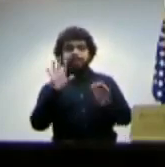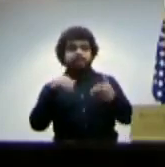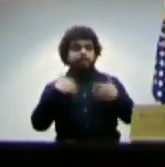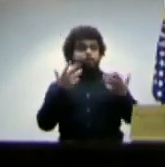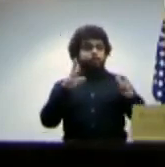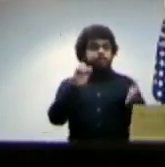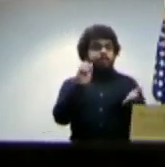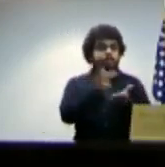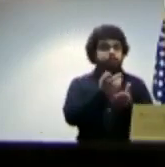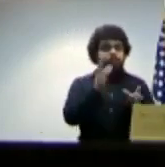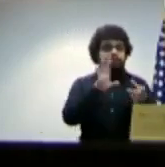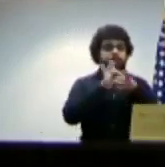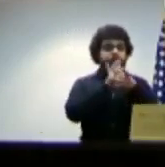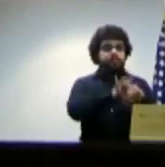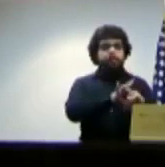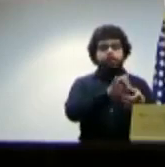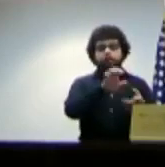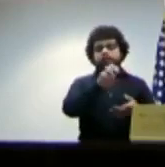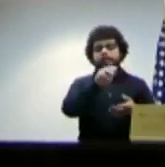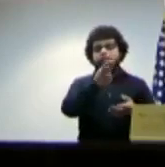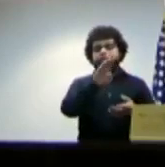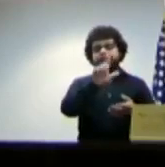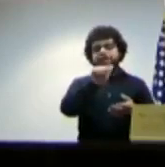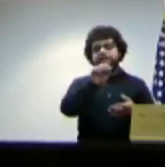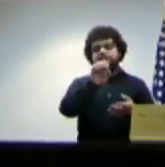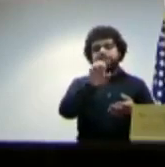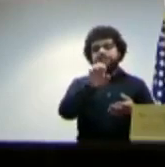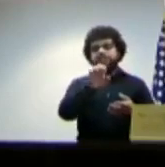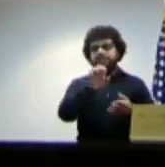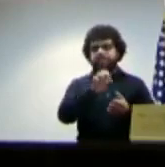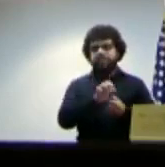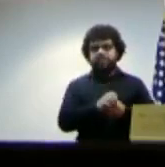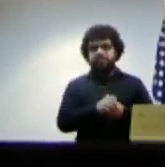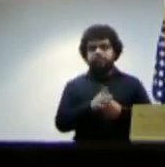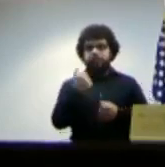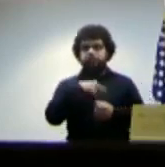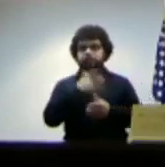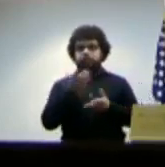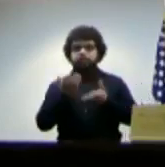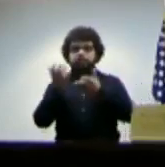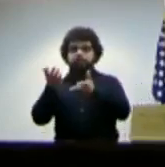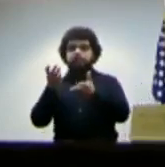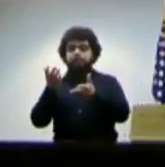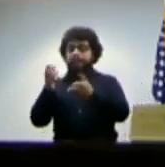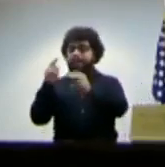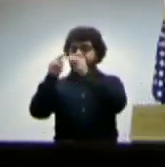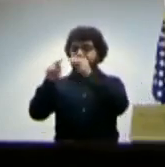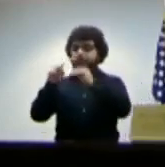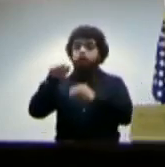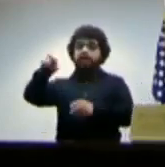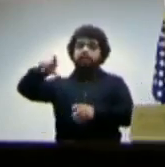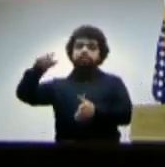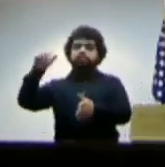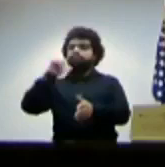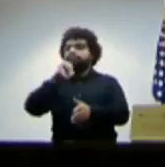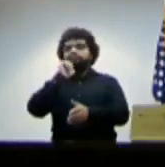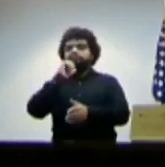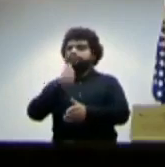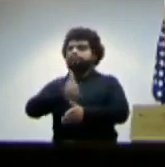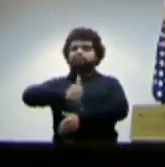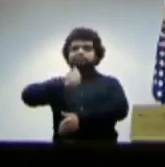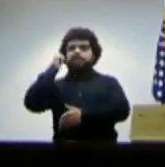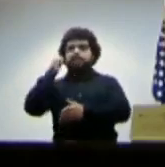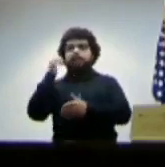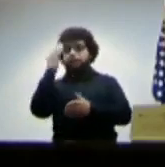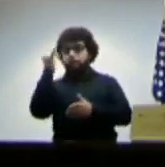el embalse. Esos proyectos se sometieron al negociado, el negociador los deniega porque no están alineados con